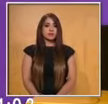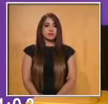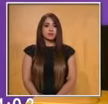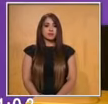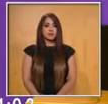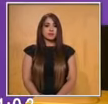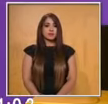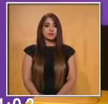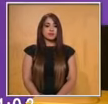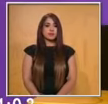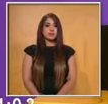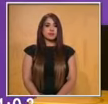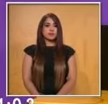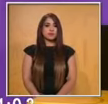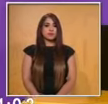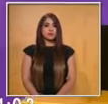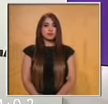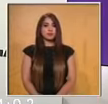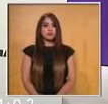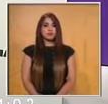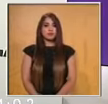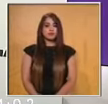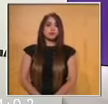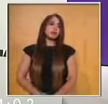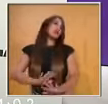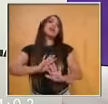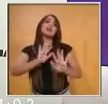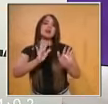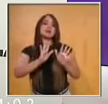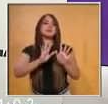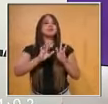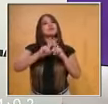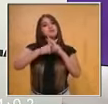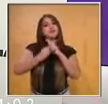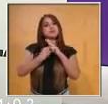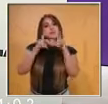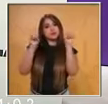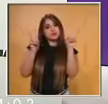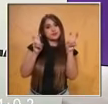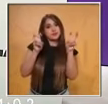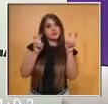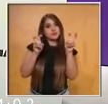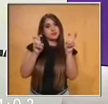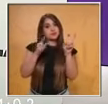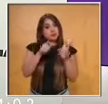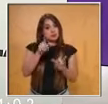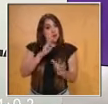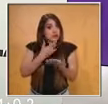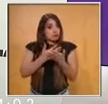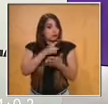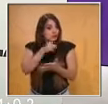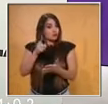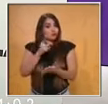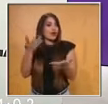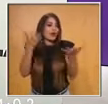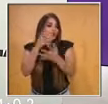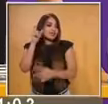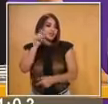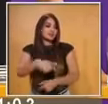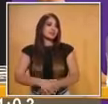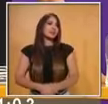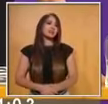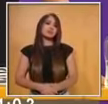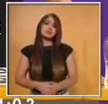giro, brinco. Ahora sí, vamos a empezar el tema. Muy bien, espero lo hayas podido realizar en casita. Y si no,